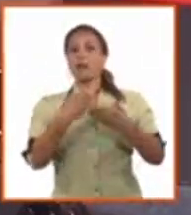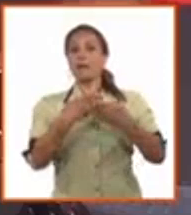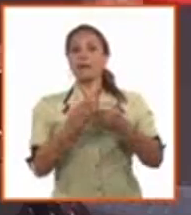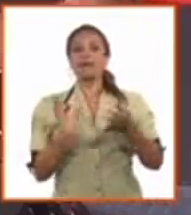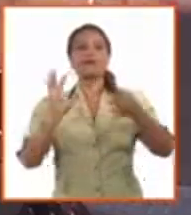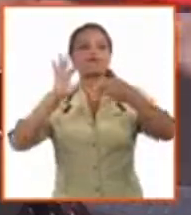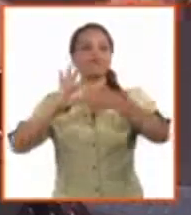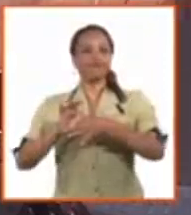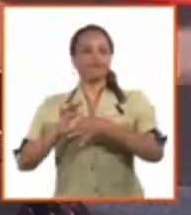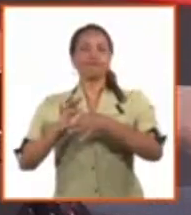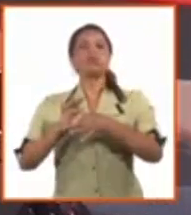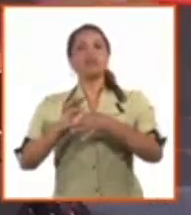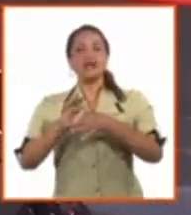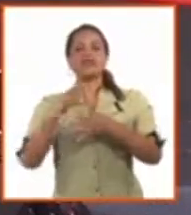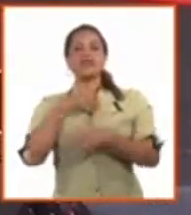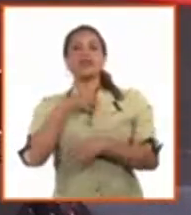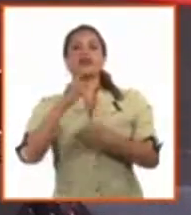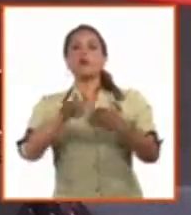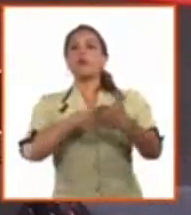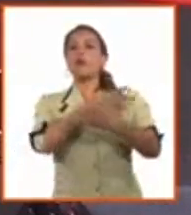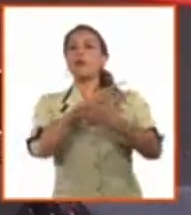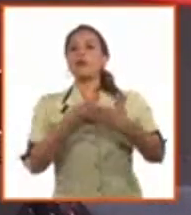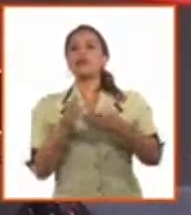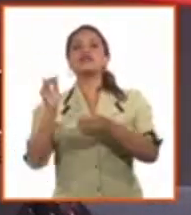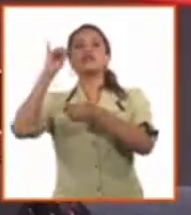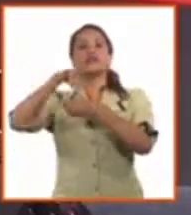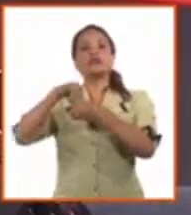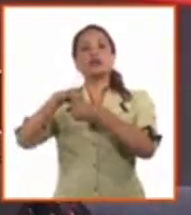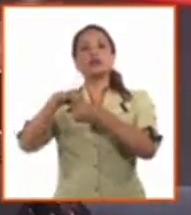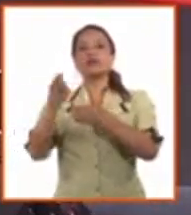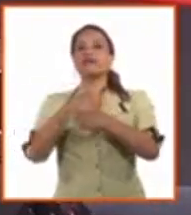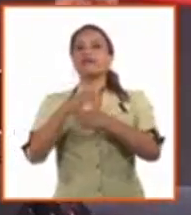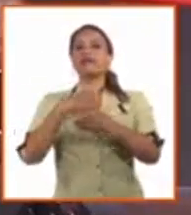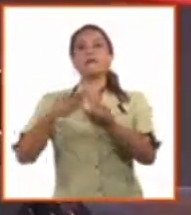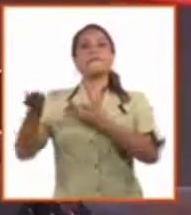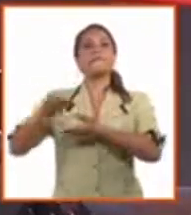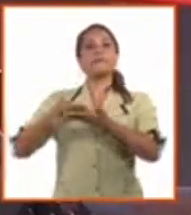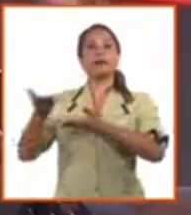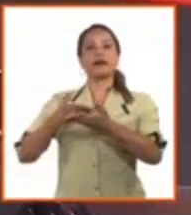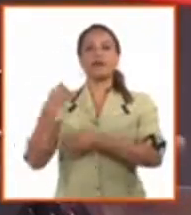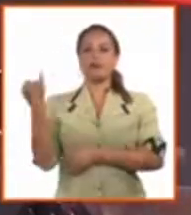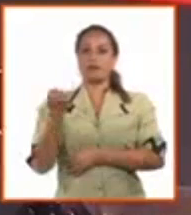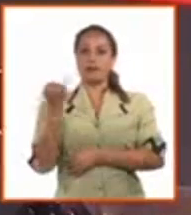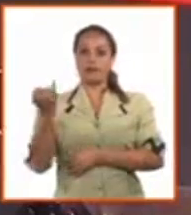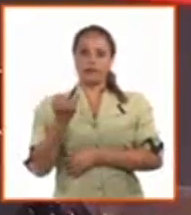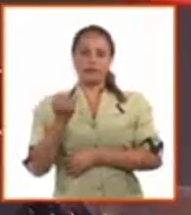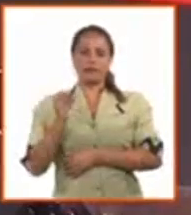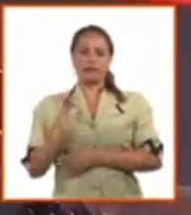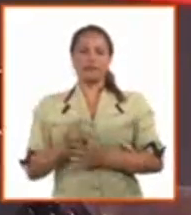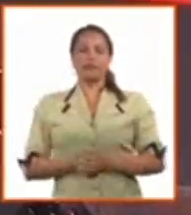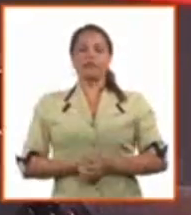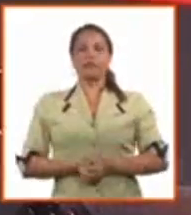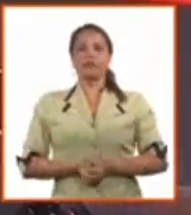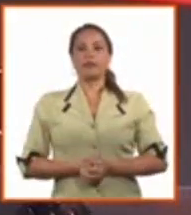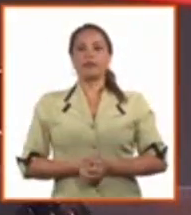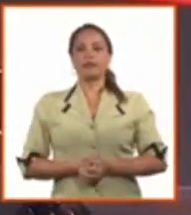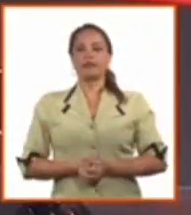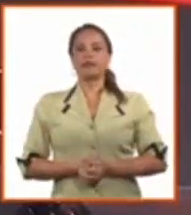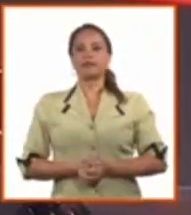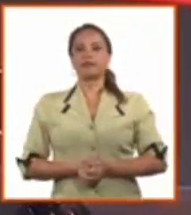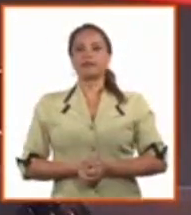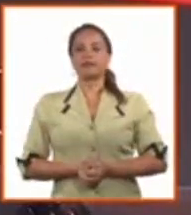gestión de las exportaciones que nos permite insertar nos en determinados mercados y hay oportunidades desde la colaboración